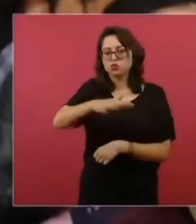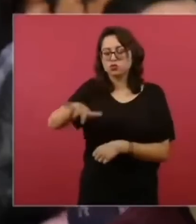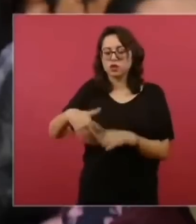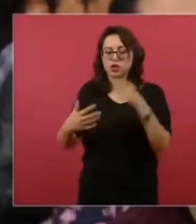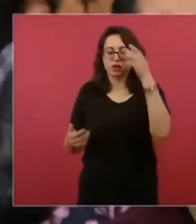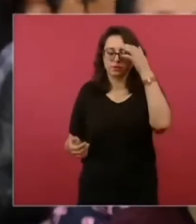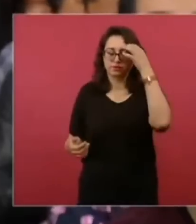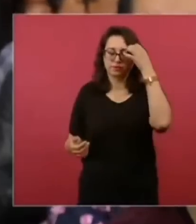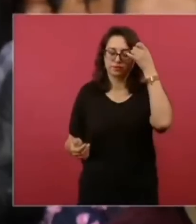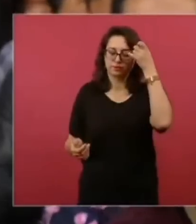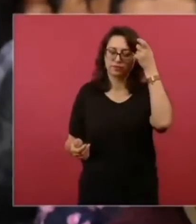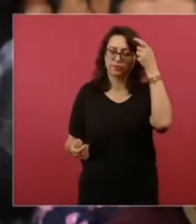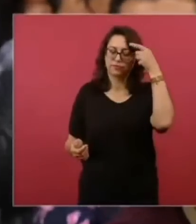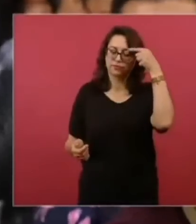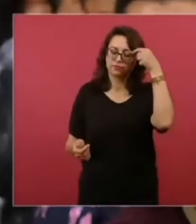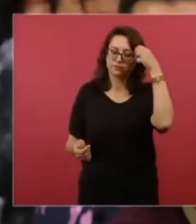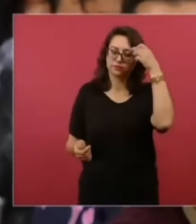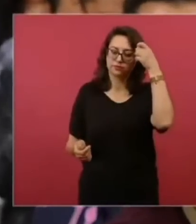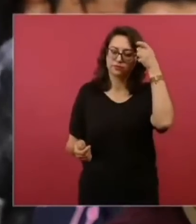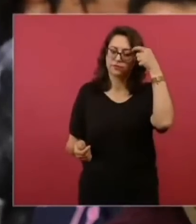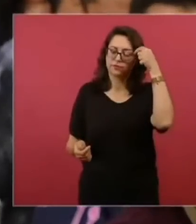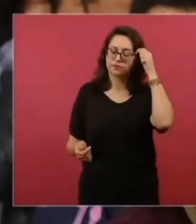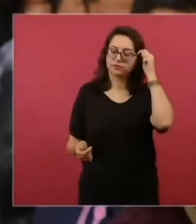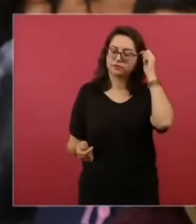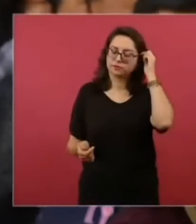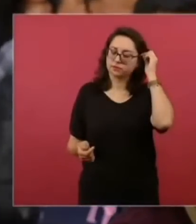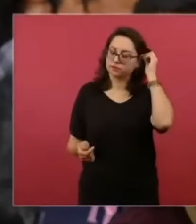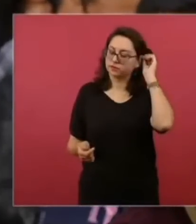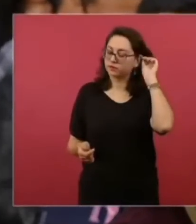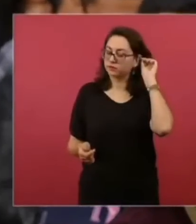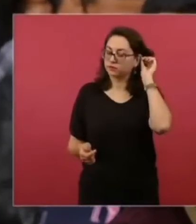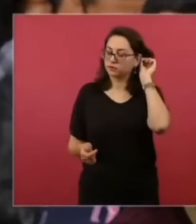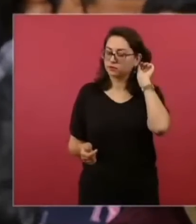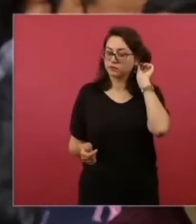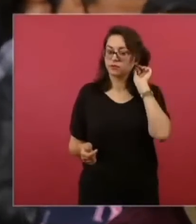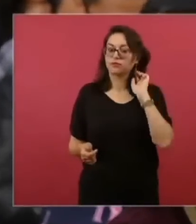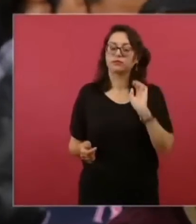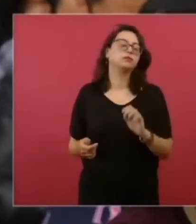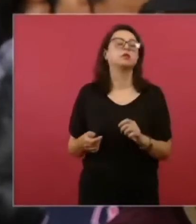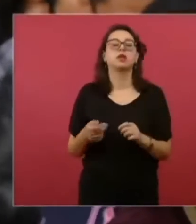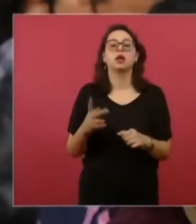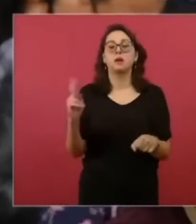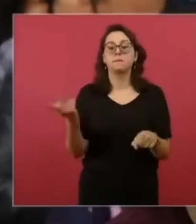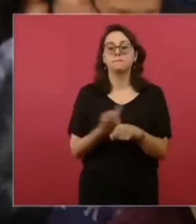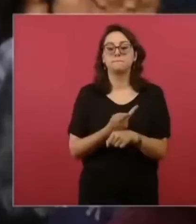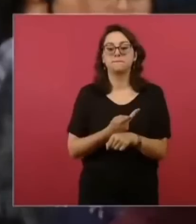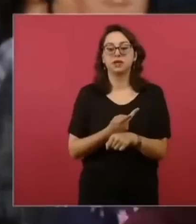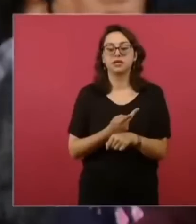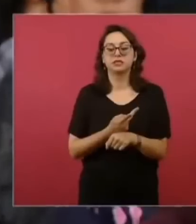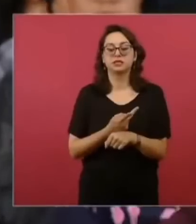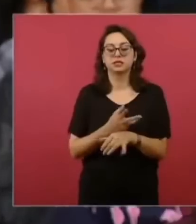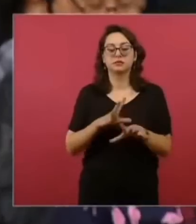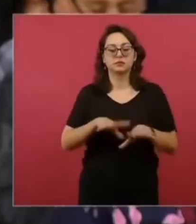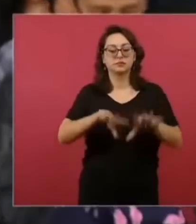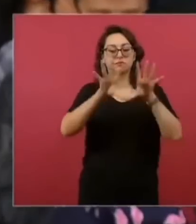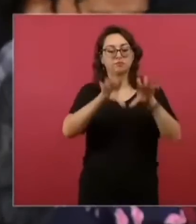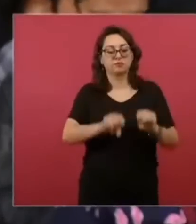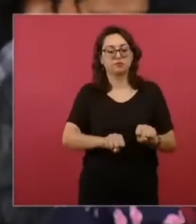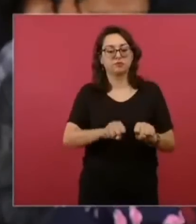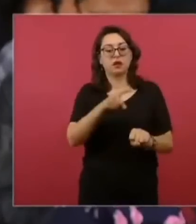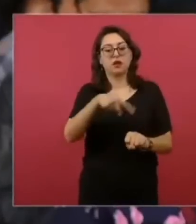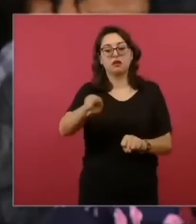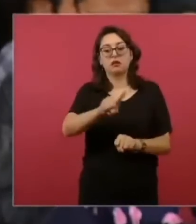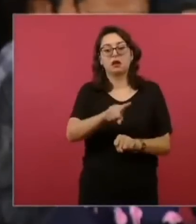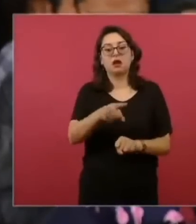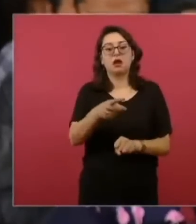cabos sueltos. Resulta que cuando se los llevan ya detenidos, los acusan de un primer delito, que es por robo